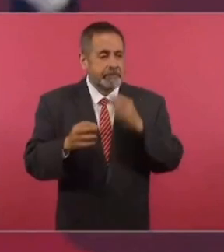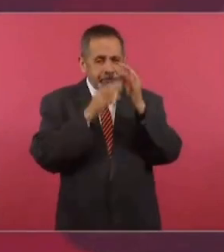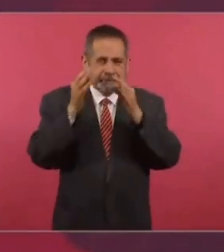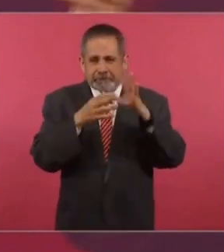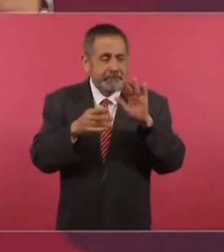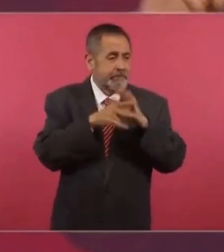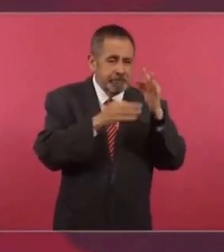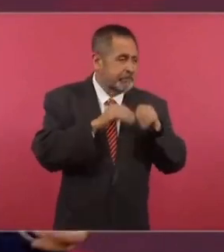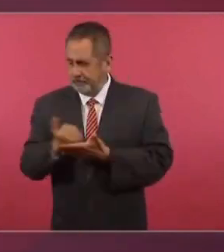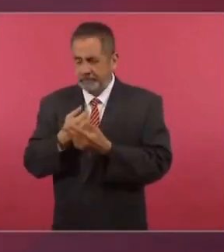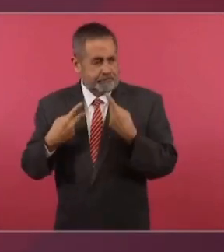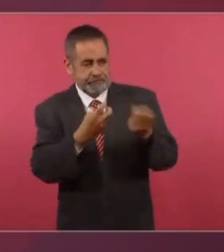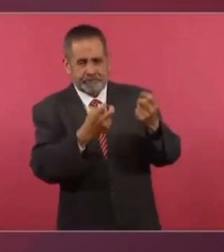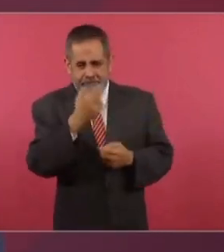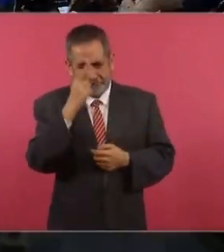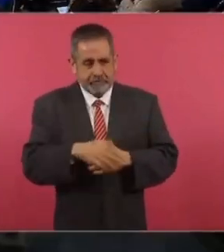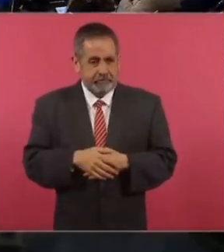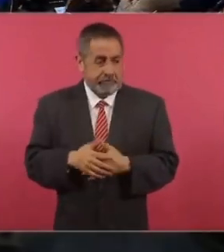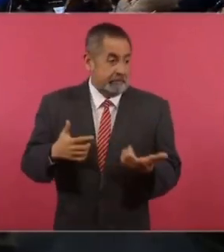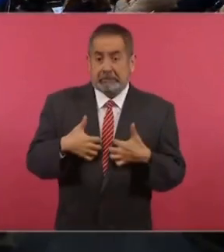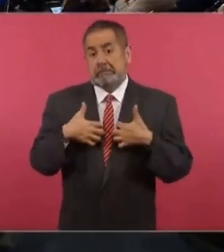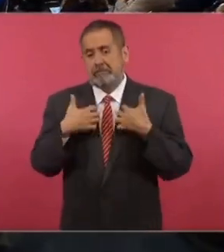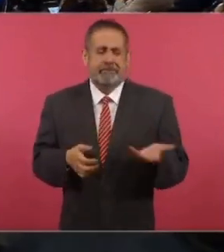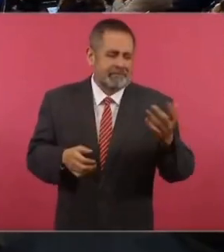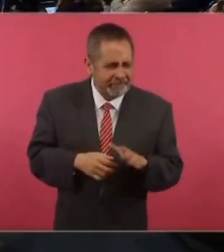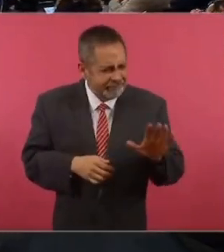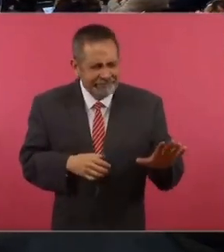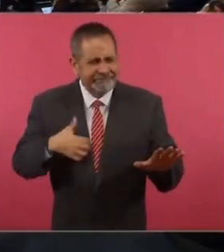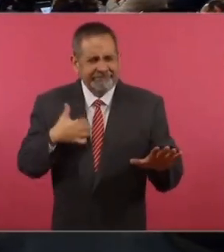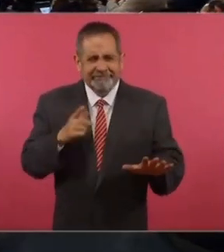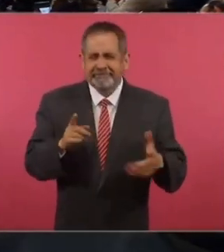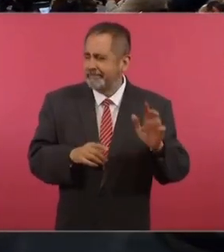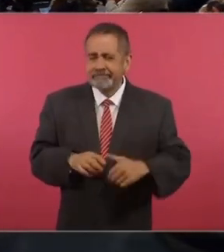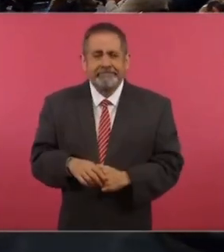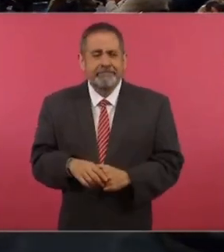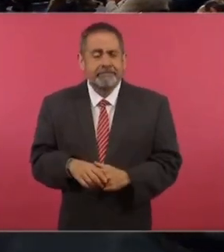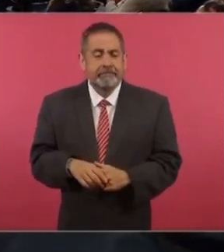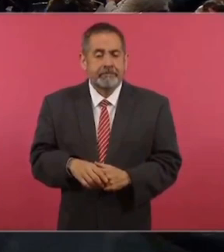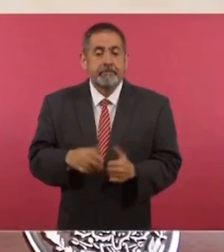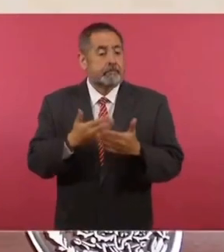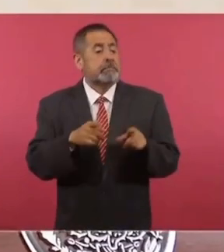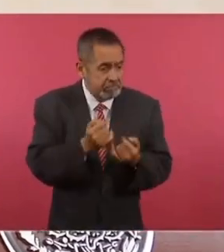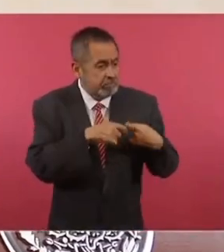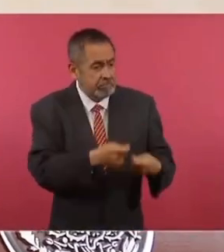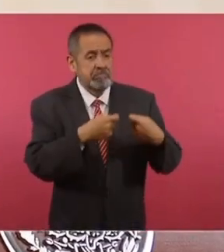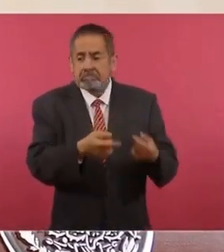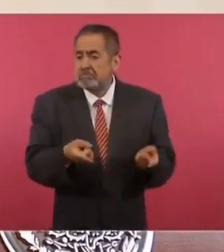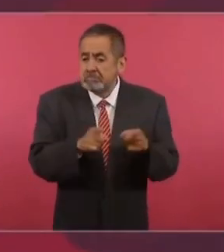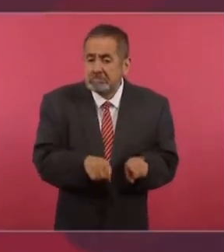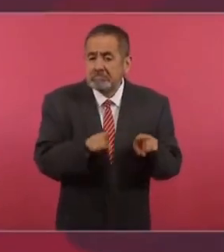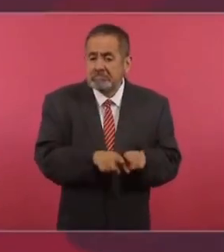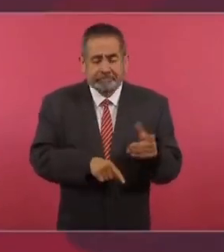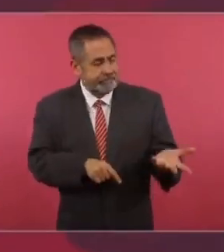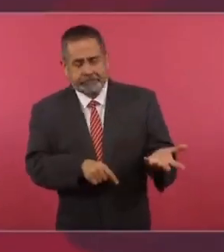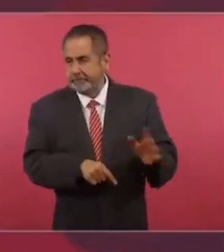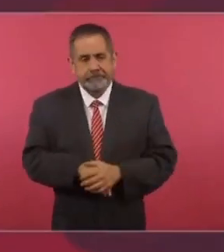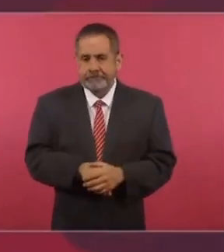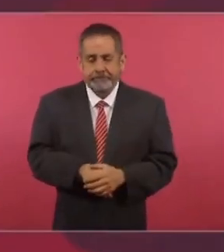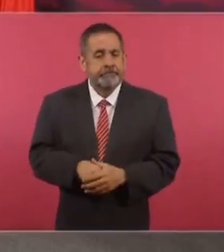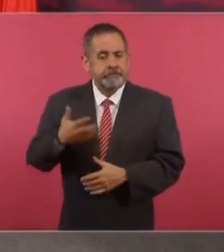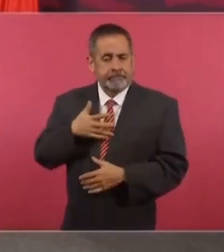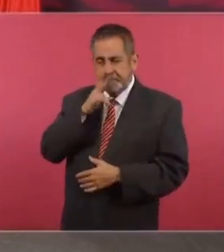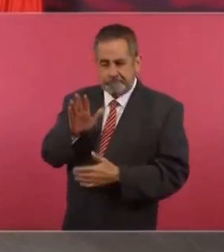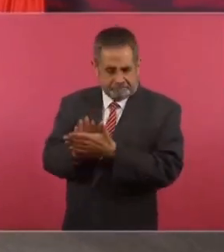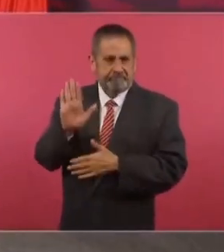medios convencionales. Y se enoja, Ciro, pero no es para eso. Porque ahora está haciendo también lo mismo. O sea, yo les puedo probar